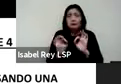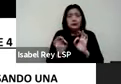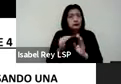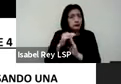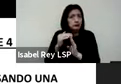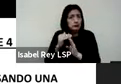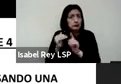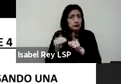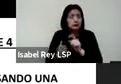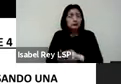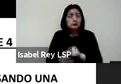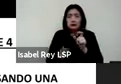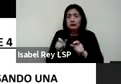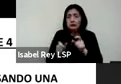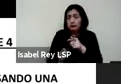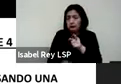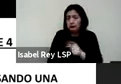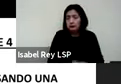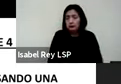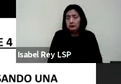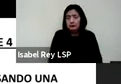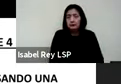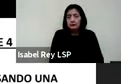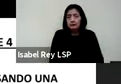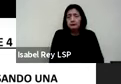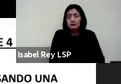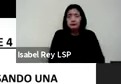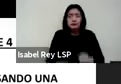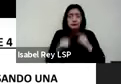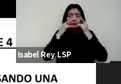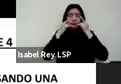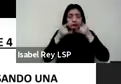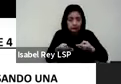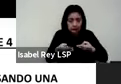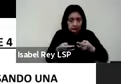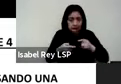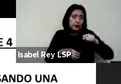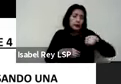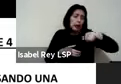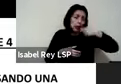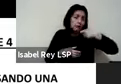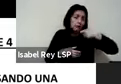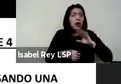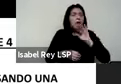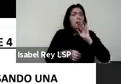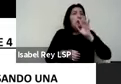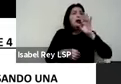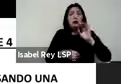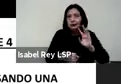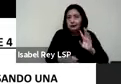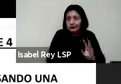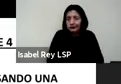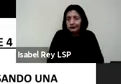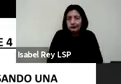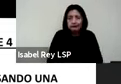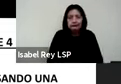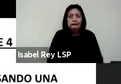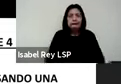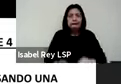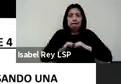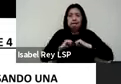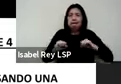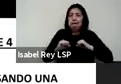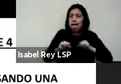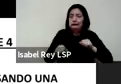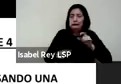moderado porque acá la gente se quita la mascarilla y va a comer, alza la voz. El gimnasio, la